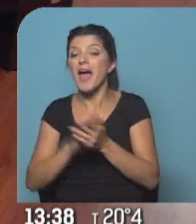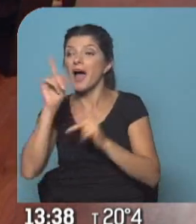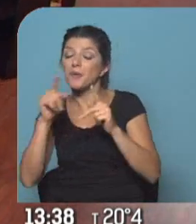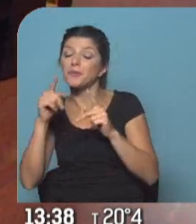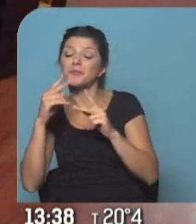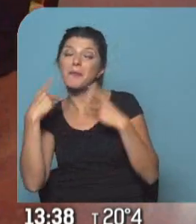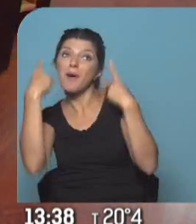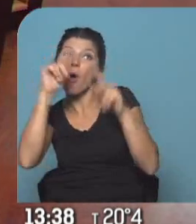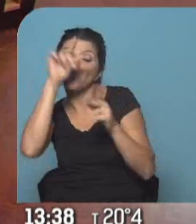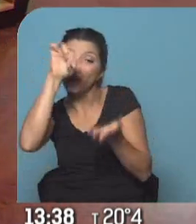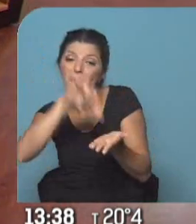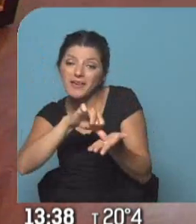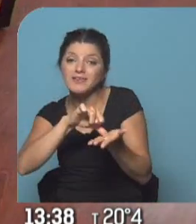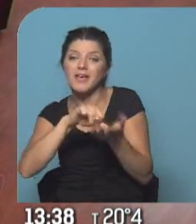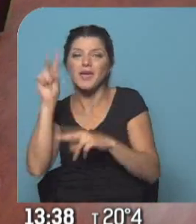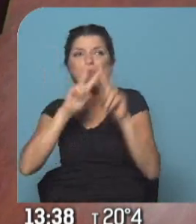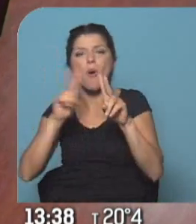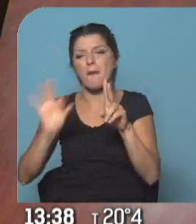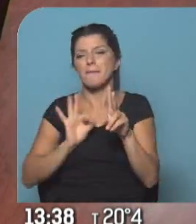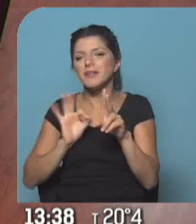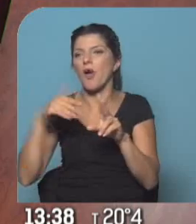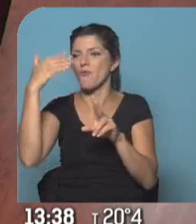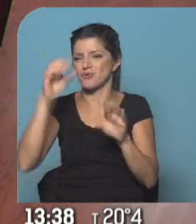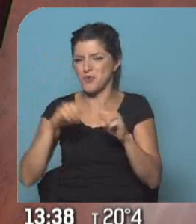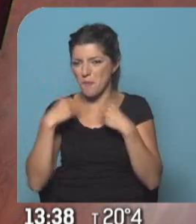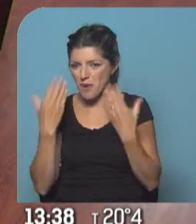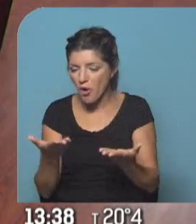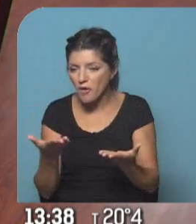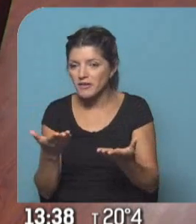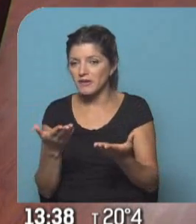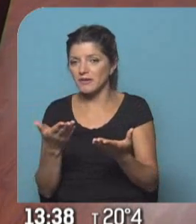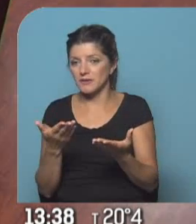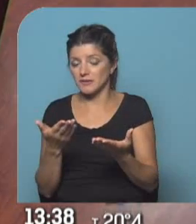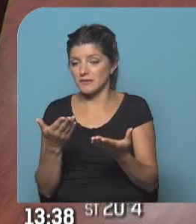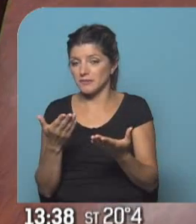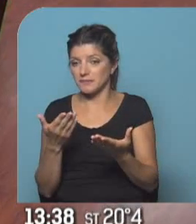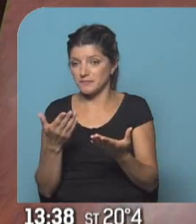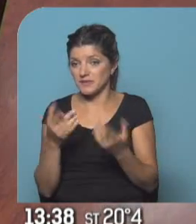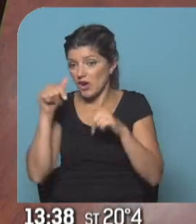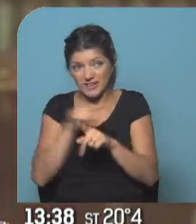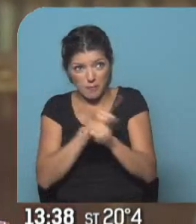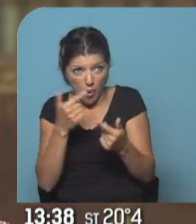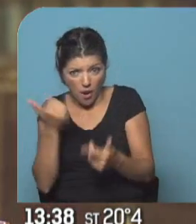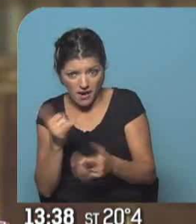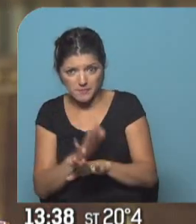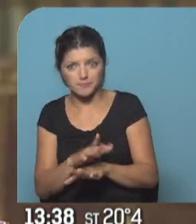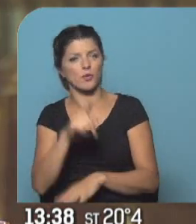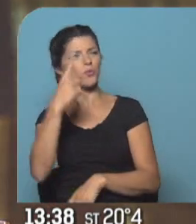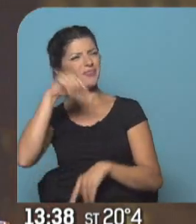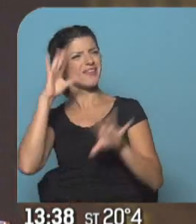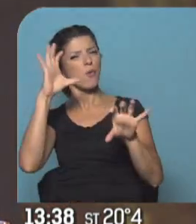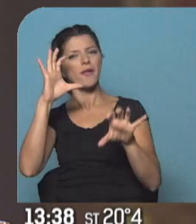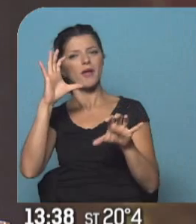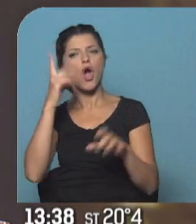buscaban una vida mejor, un futuro mejor en esos países, hoy tampoco lo tienen posibilidad de encontrar. Ustedes se acordarán del